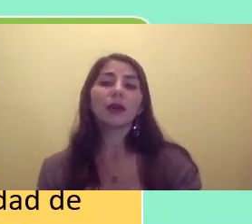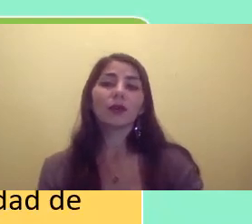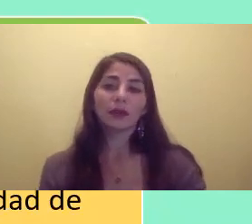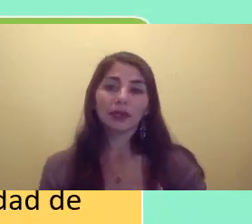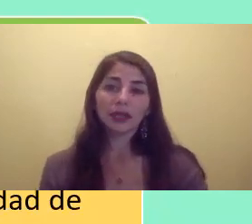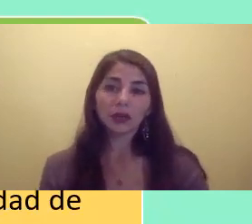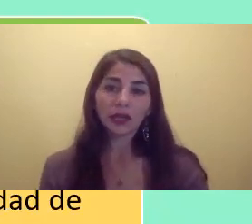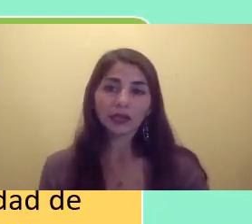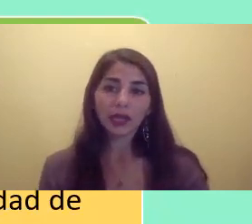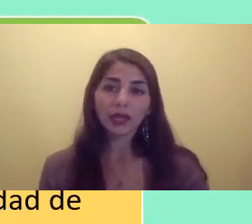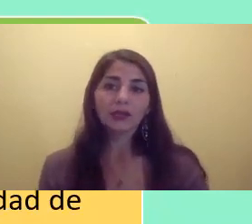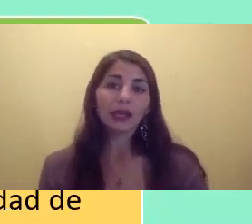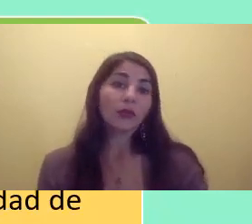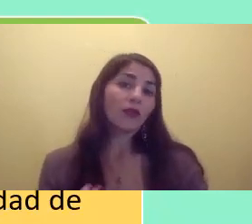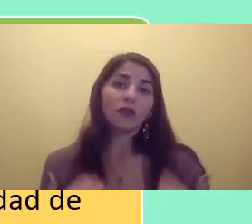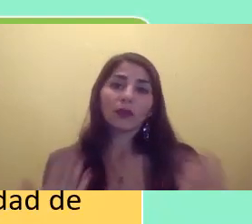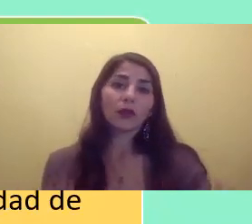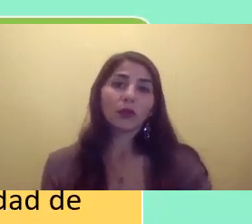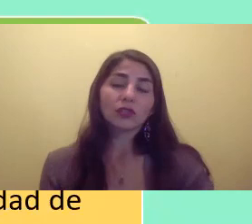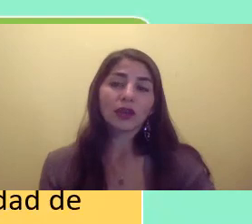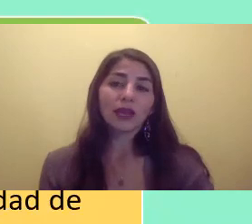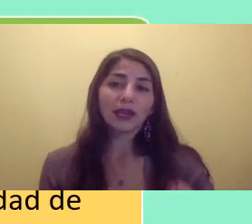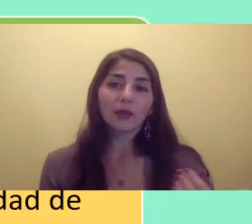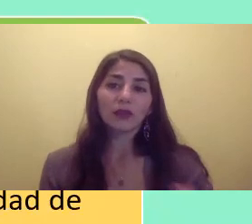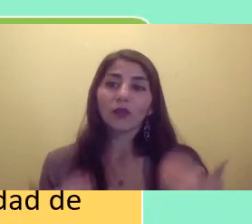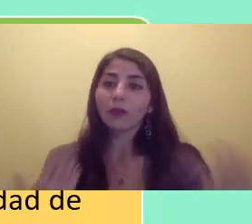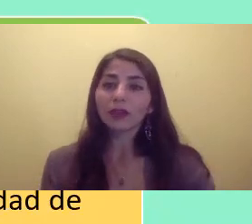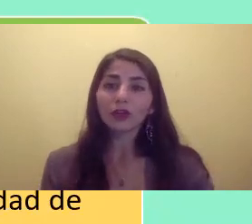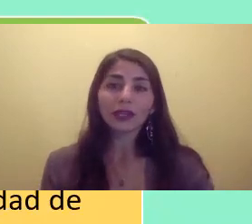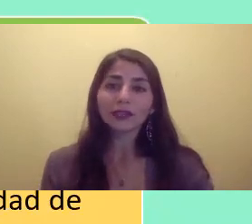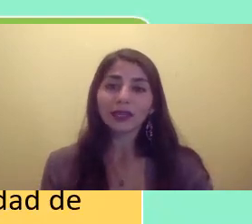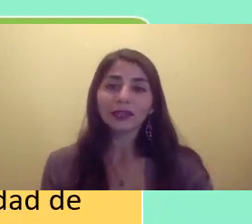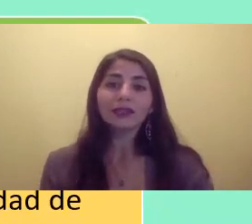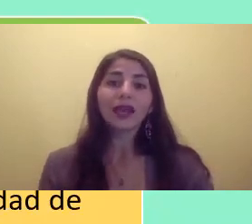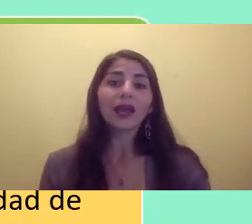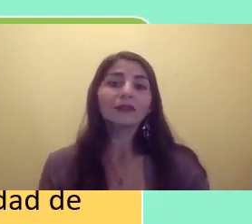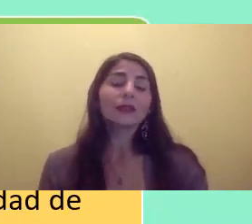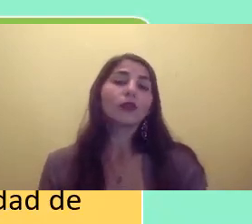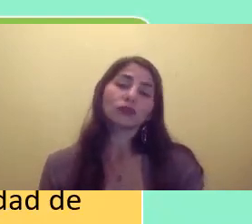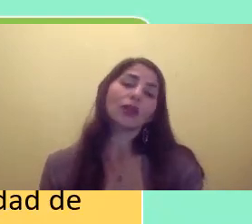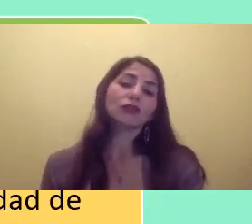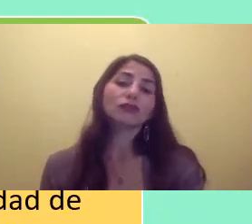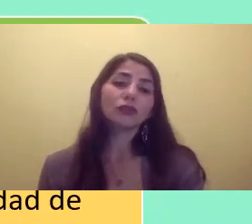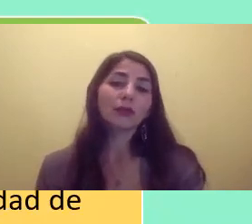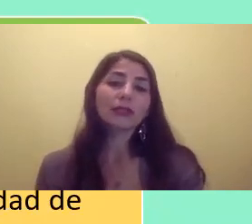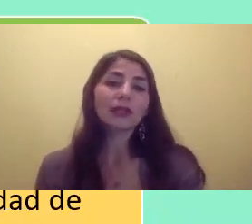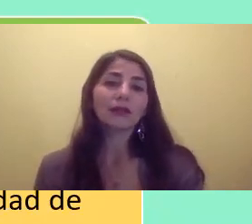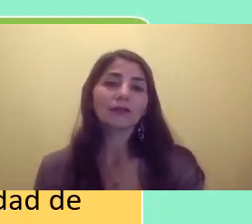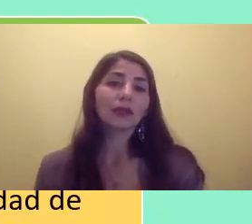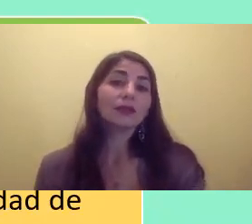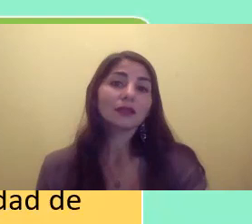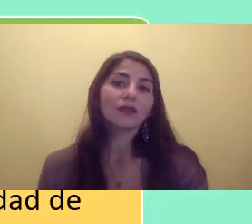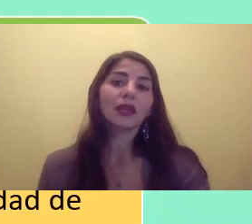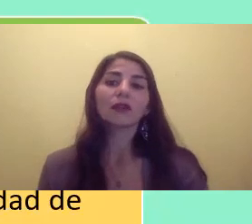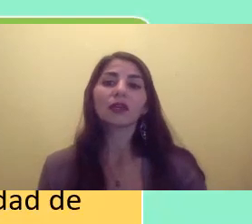la ejecutamos de manera correcta, de la misma forma como si habláramos de forma incorrecta, ya se produce una distorsión del